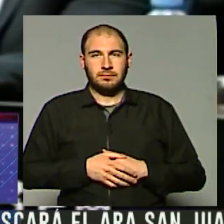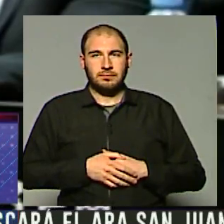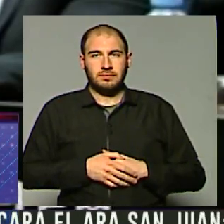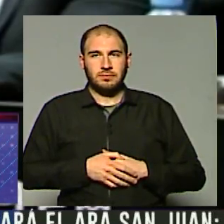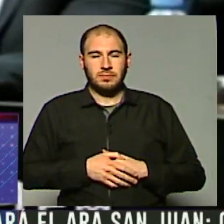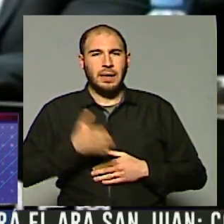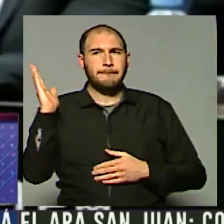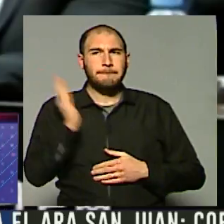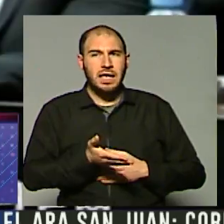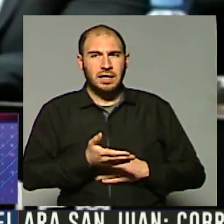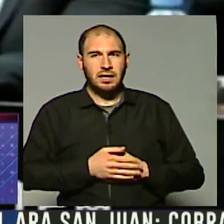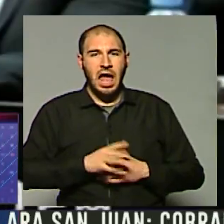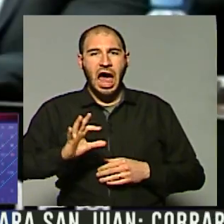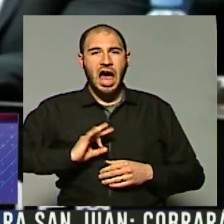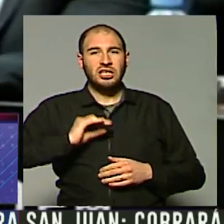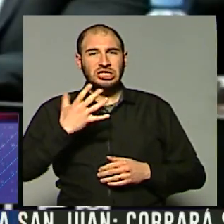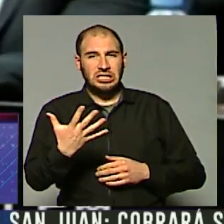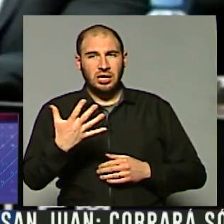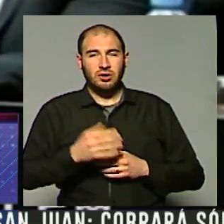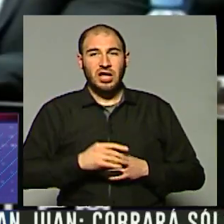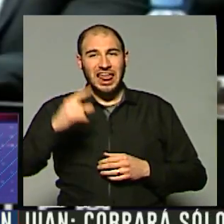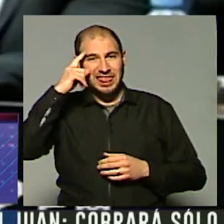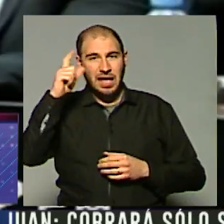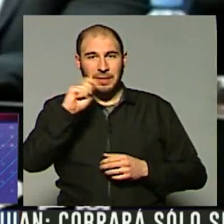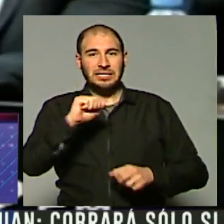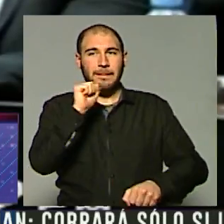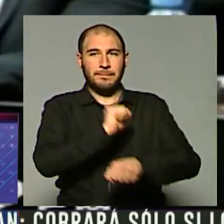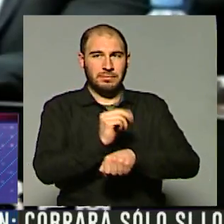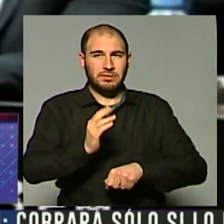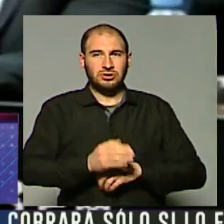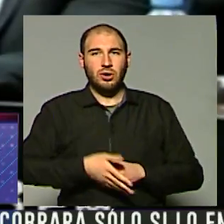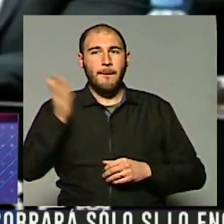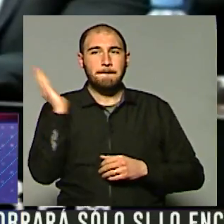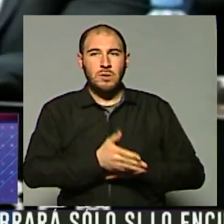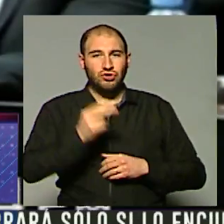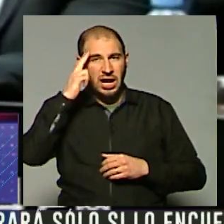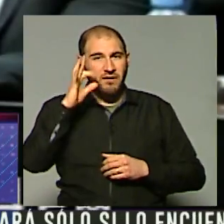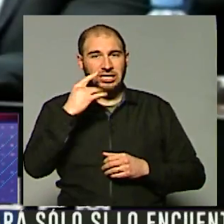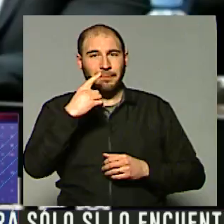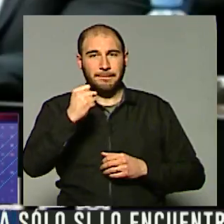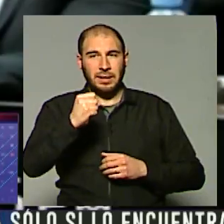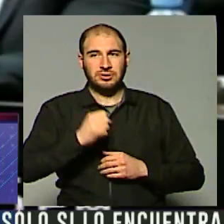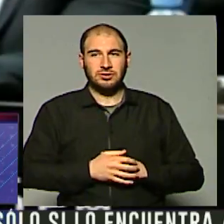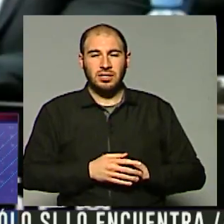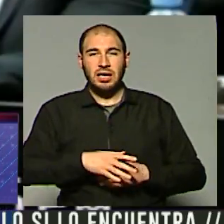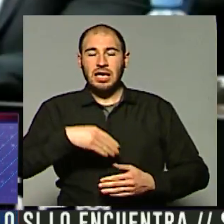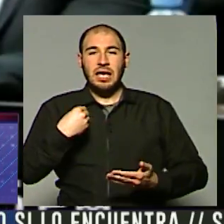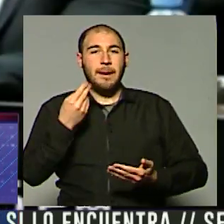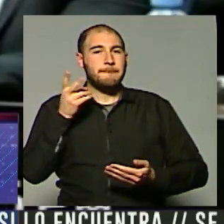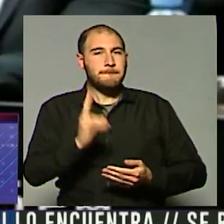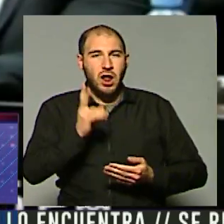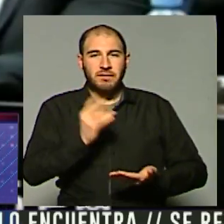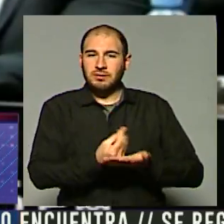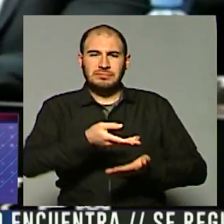a la pena de 5 años y 10 meses de prisión, multa de 90.000 pesos, inhabilitación